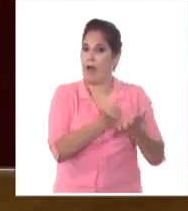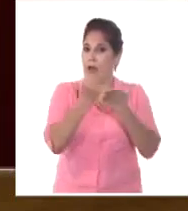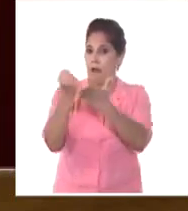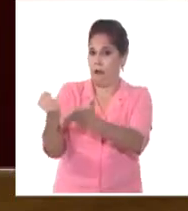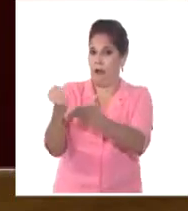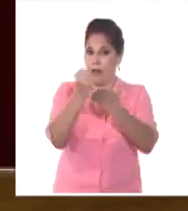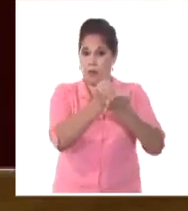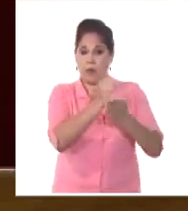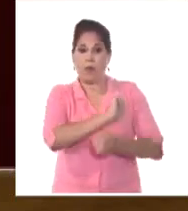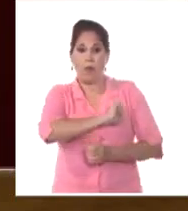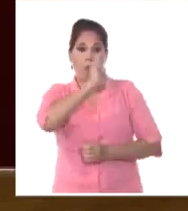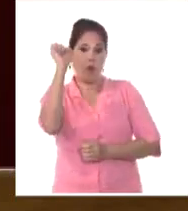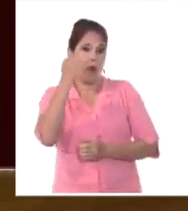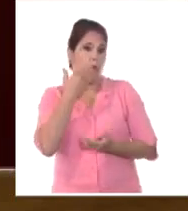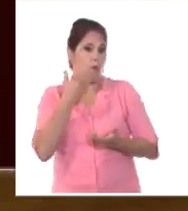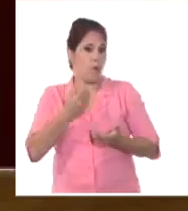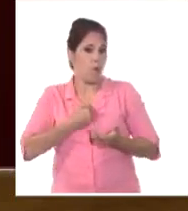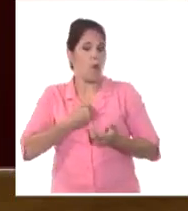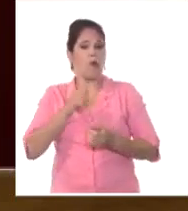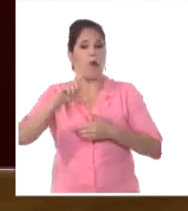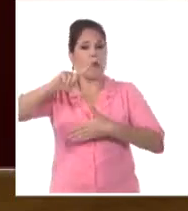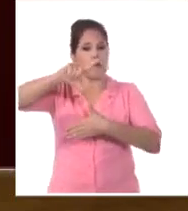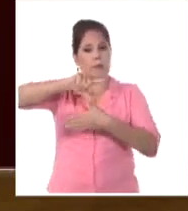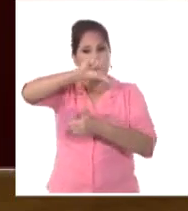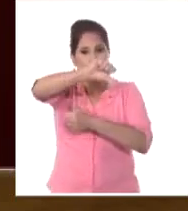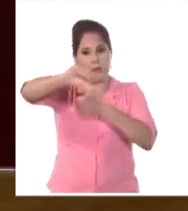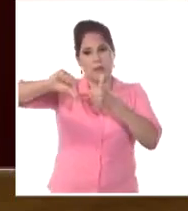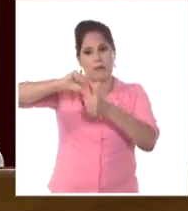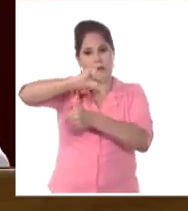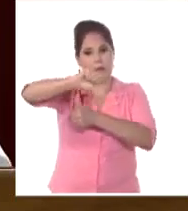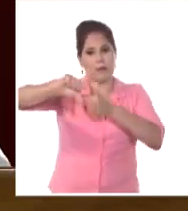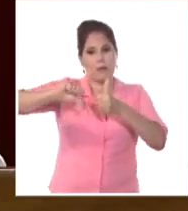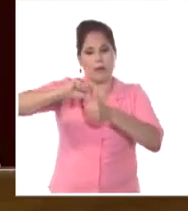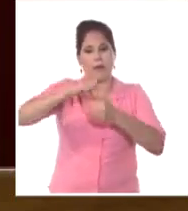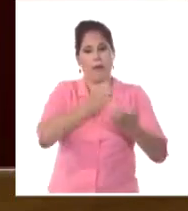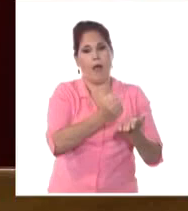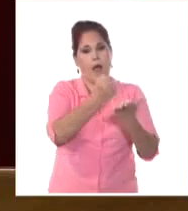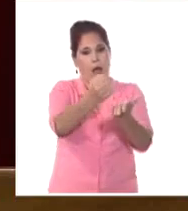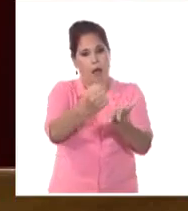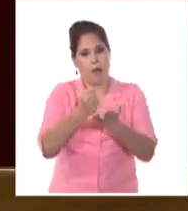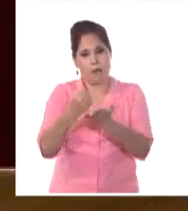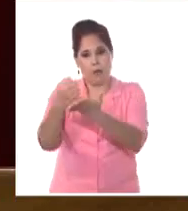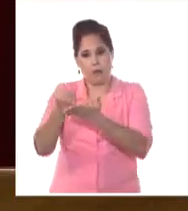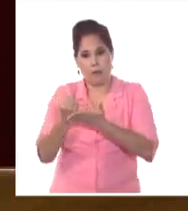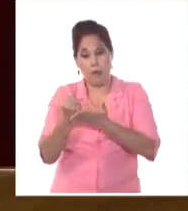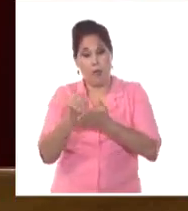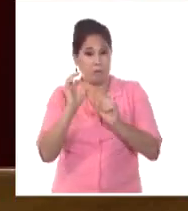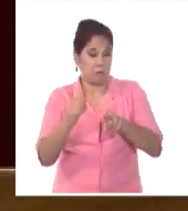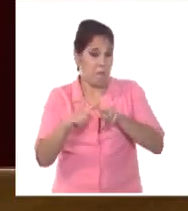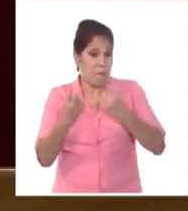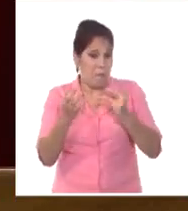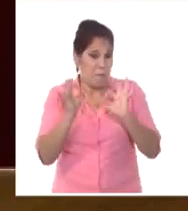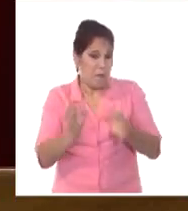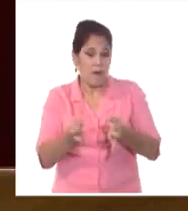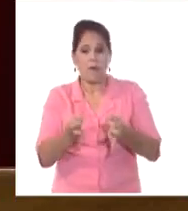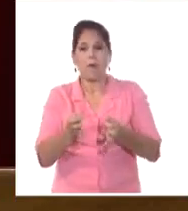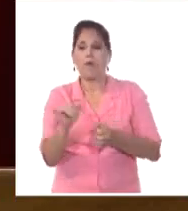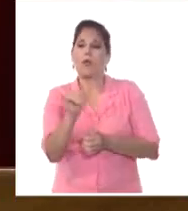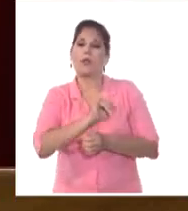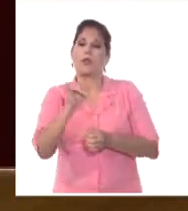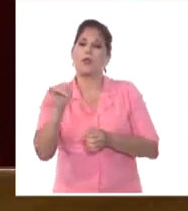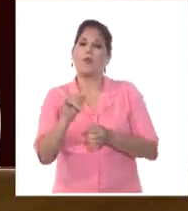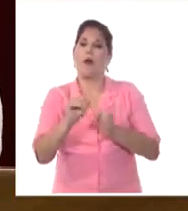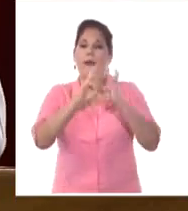que se ha logrado a través de la Red Continental Latinoamericana y Caribeña de Solidaridad con Cuba y las Causas Justas, así como en la